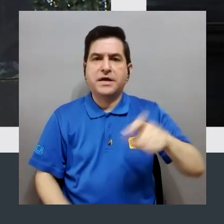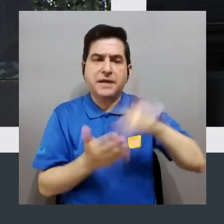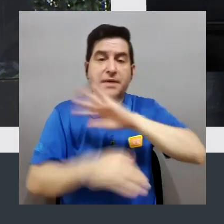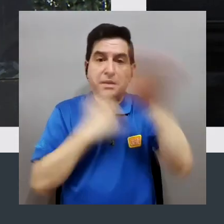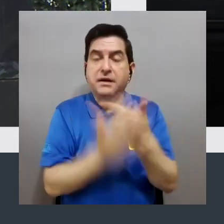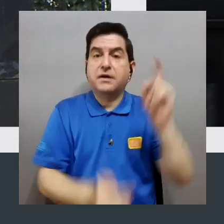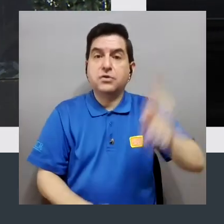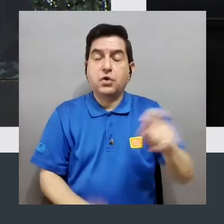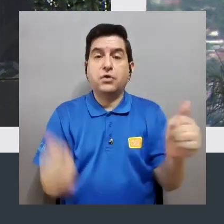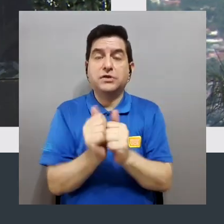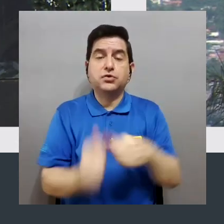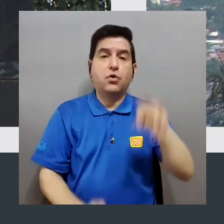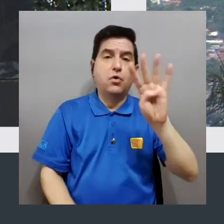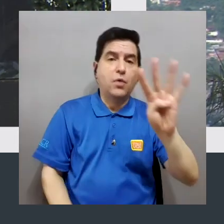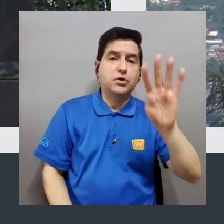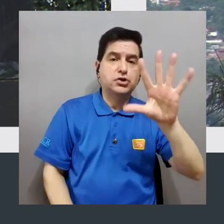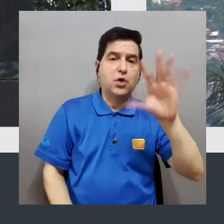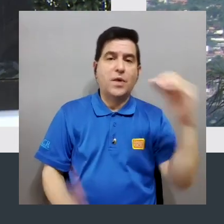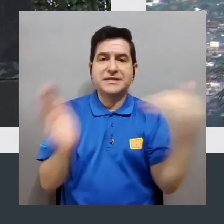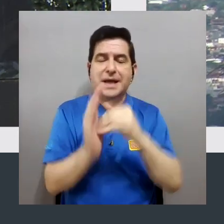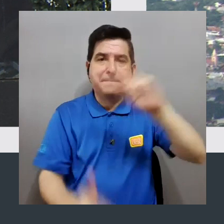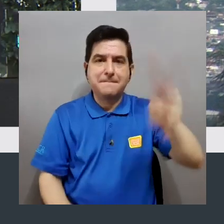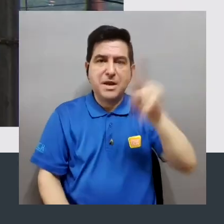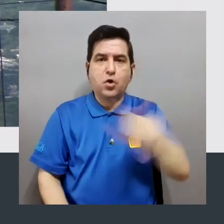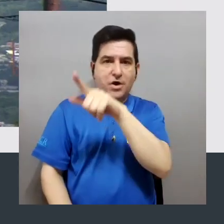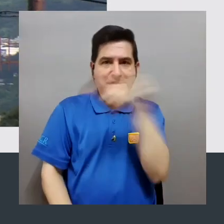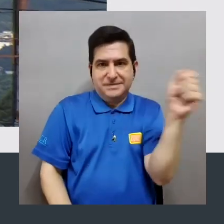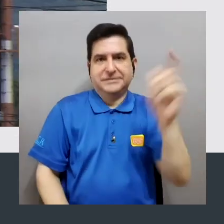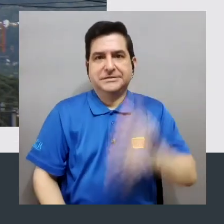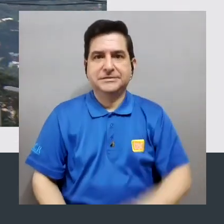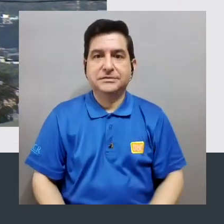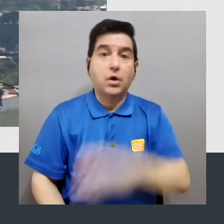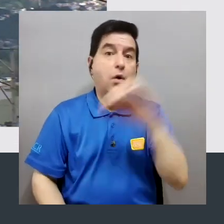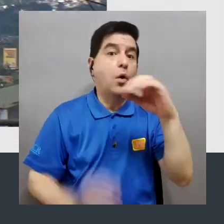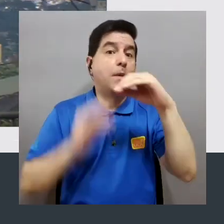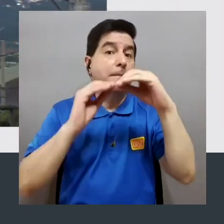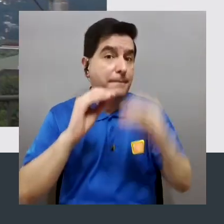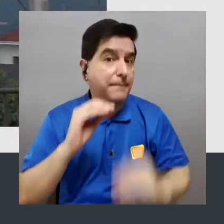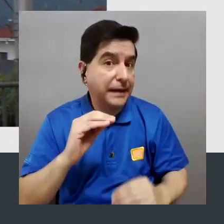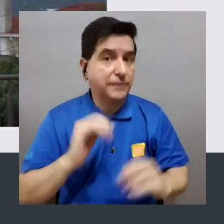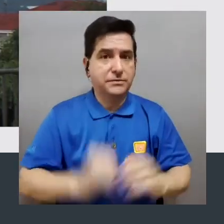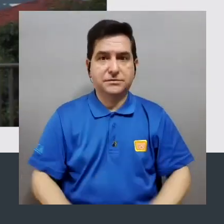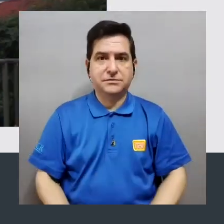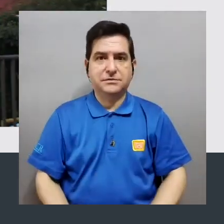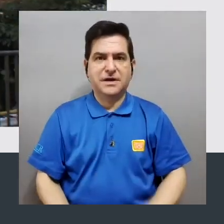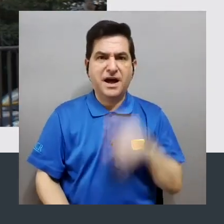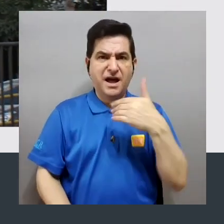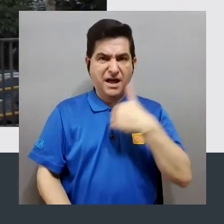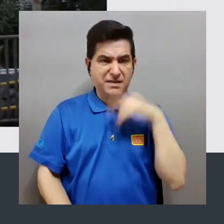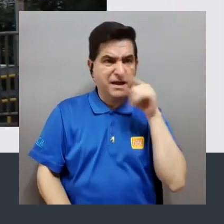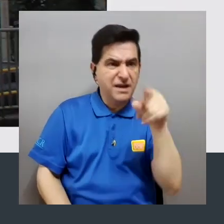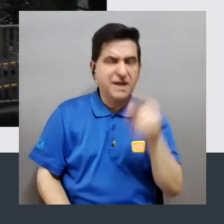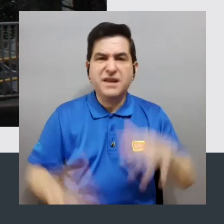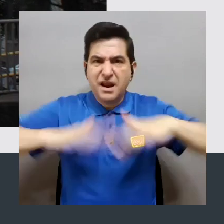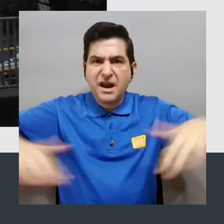deben cubrir todas sus necesidades con 450,000 colones mensuales o menos. Es por esto que apropiarse de